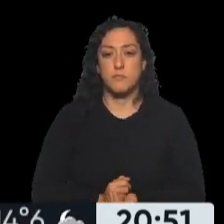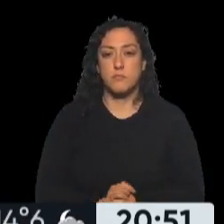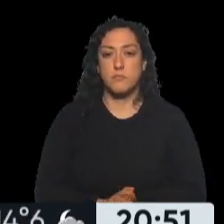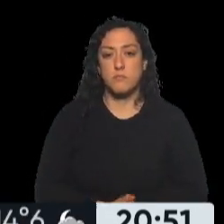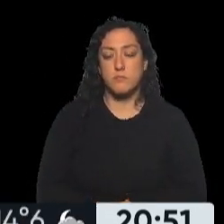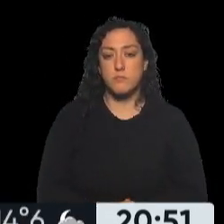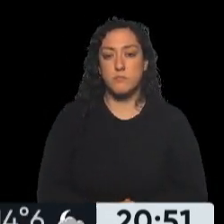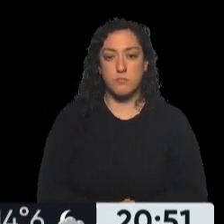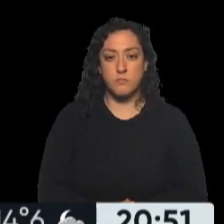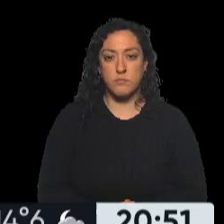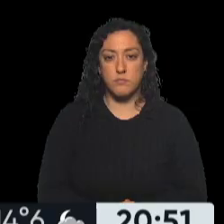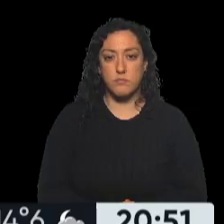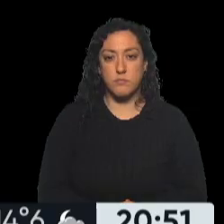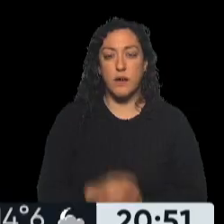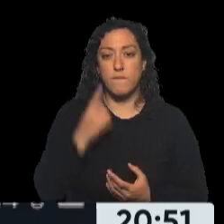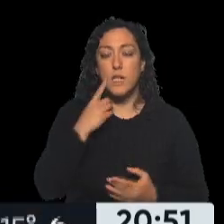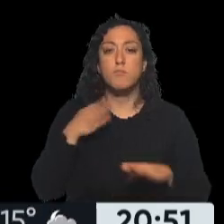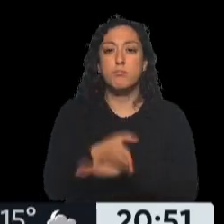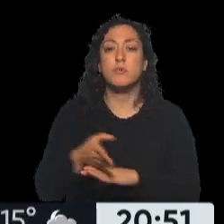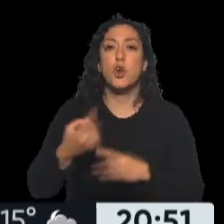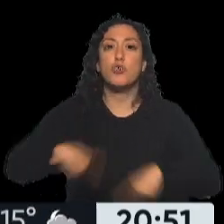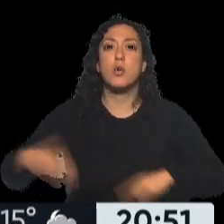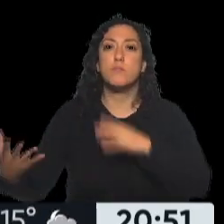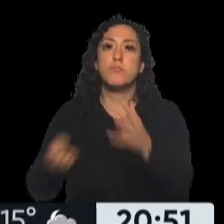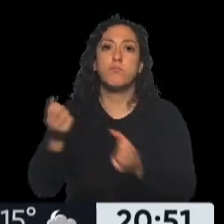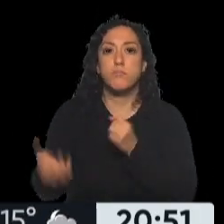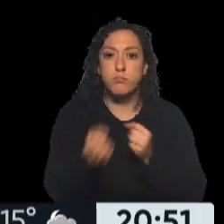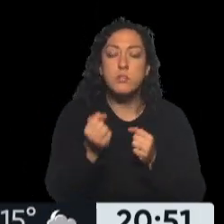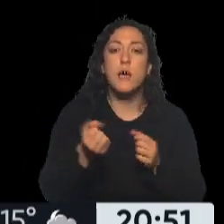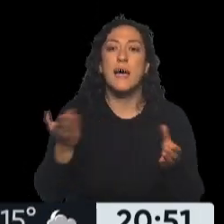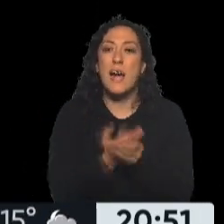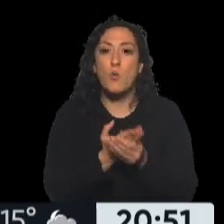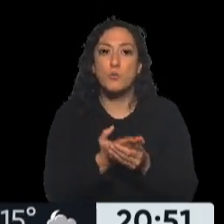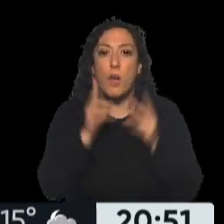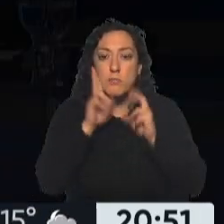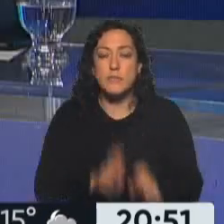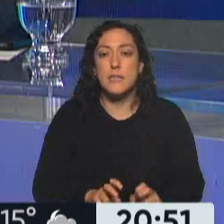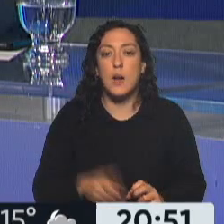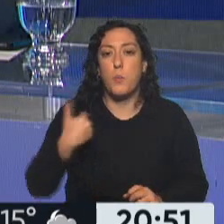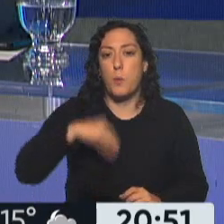rescatar de este allanamiento y sea evaluado en la causa. Estaremos ampliando.